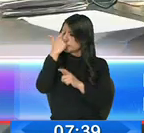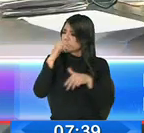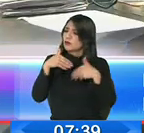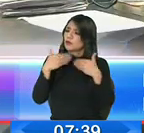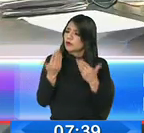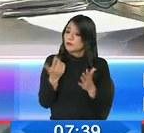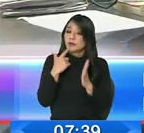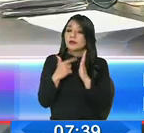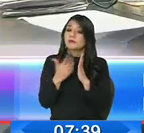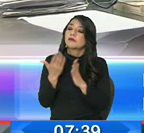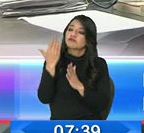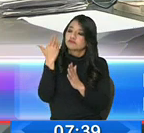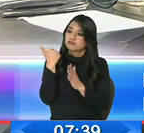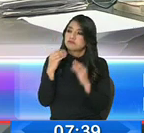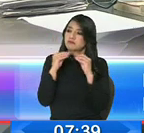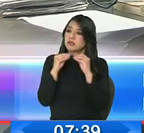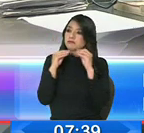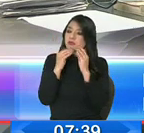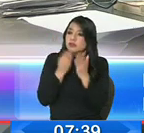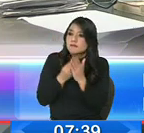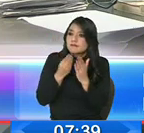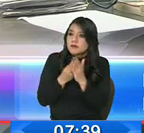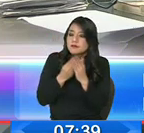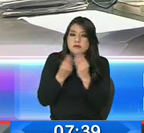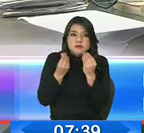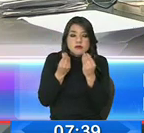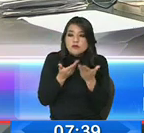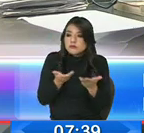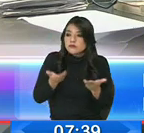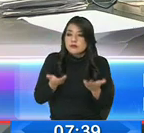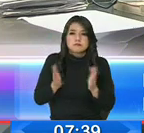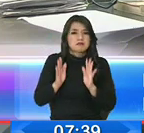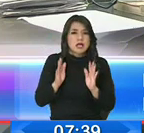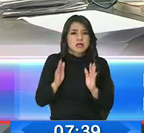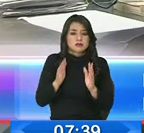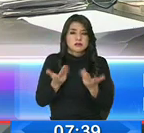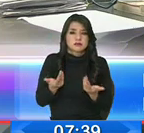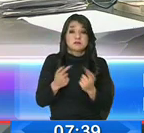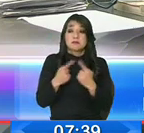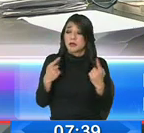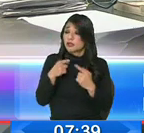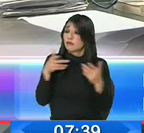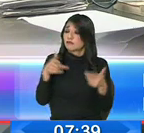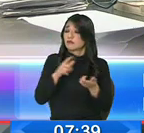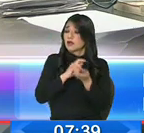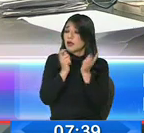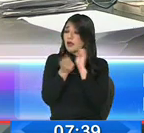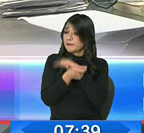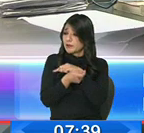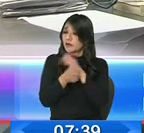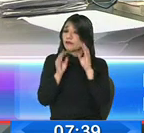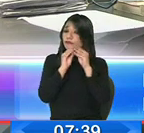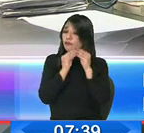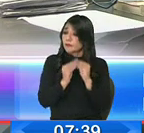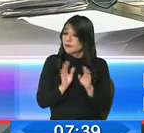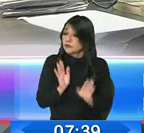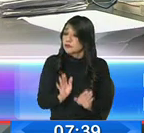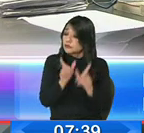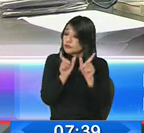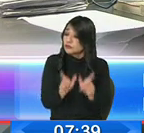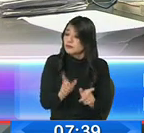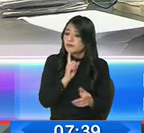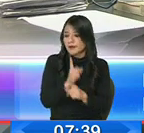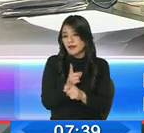a ser mucho más materialistas y retomar aquello que usted señalaba, padre Fernández, la formación del ser humano, más